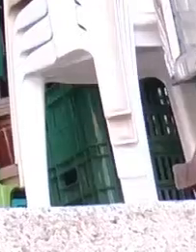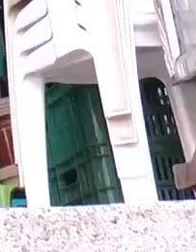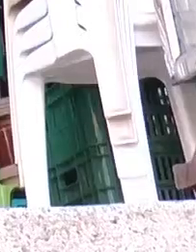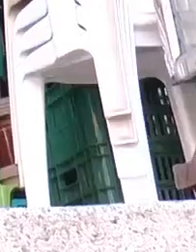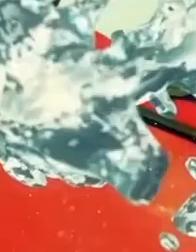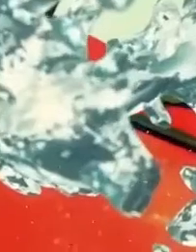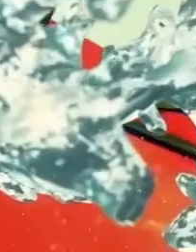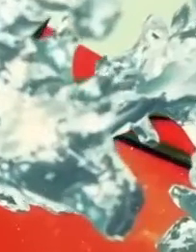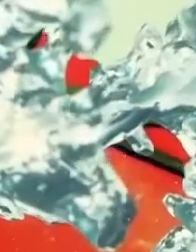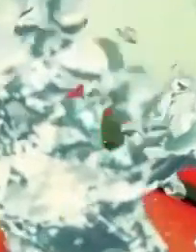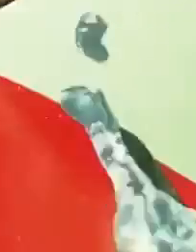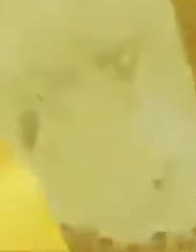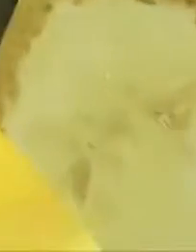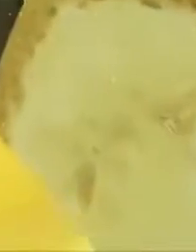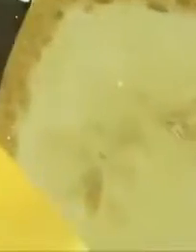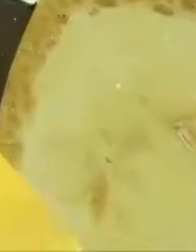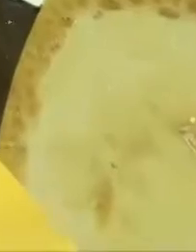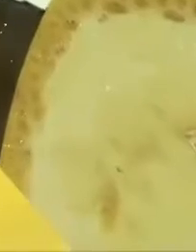30.